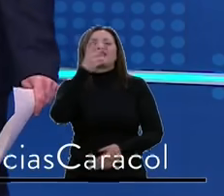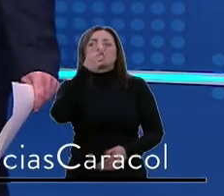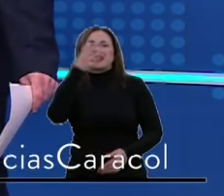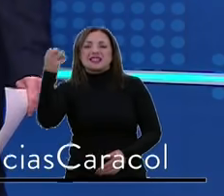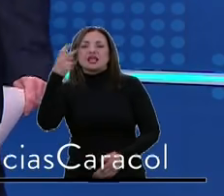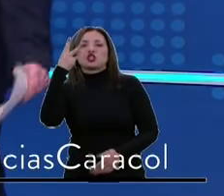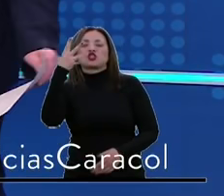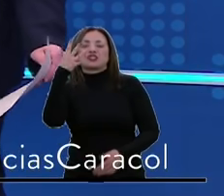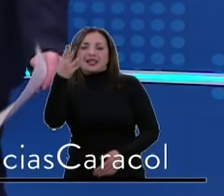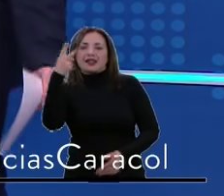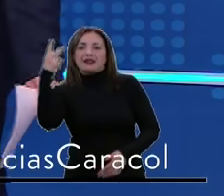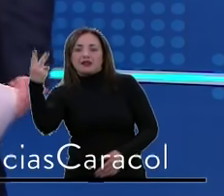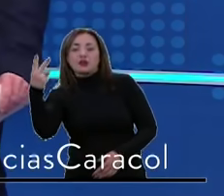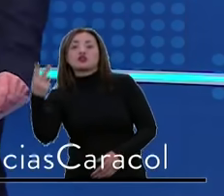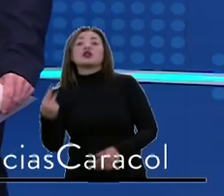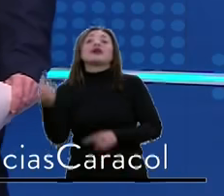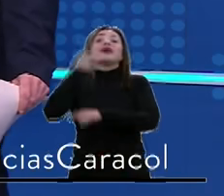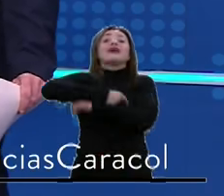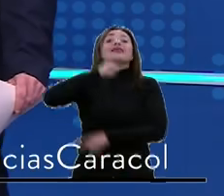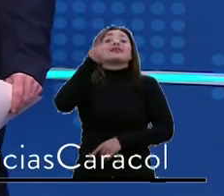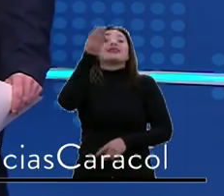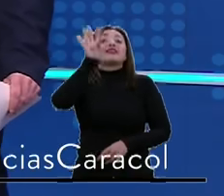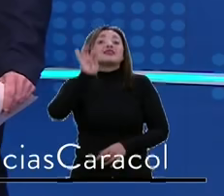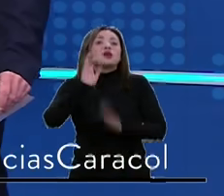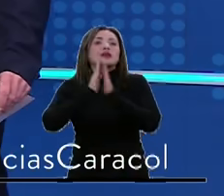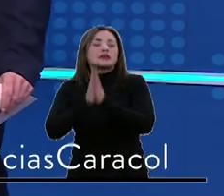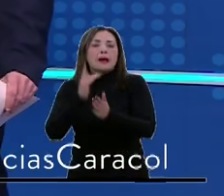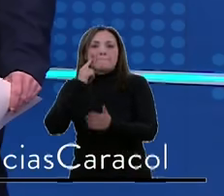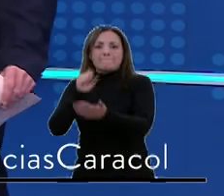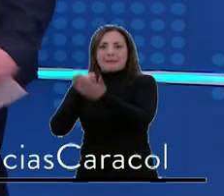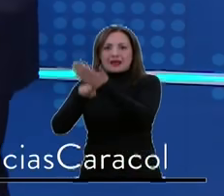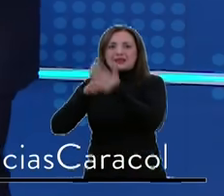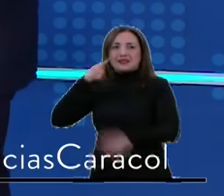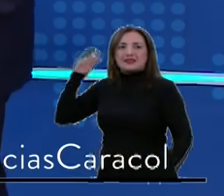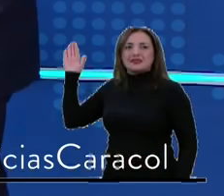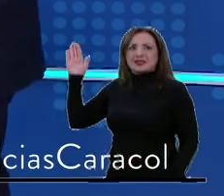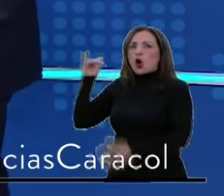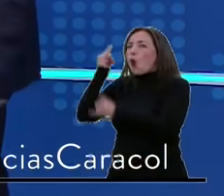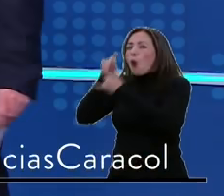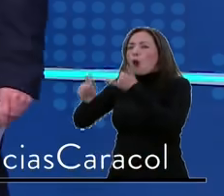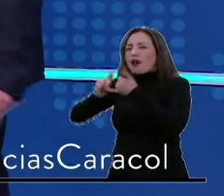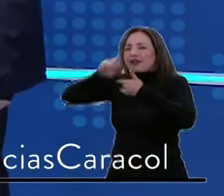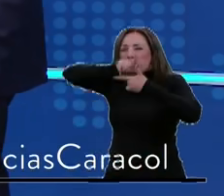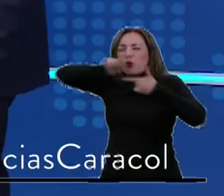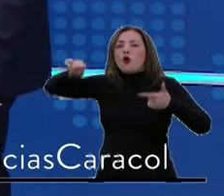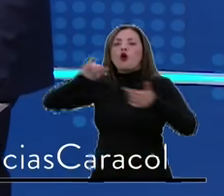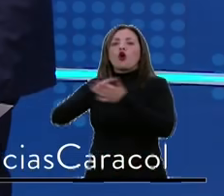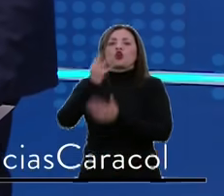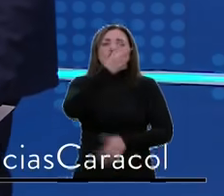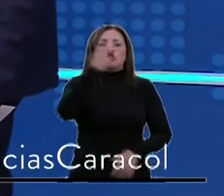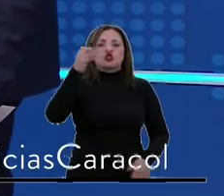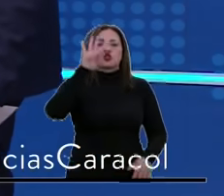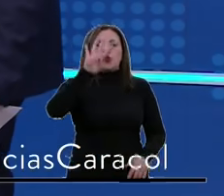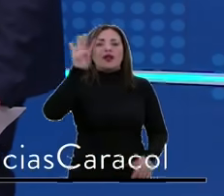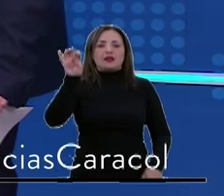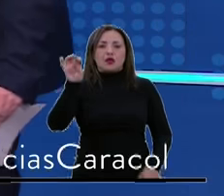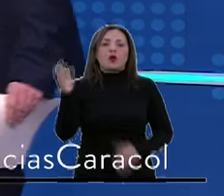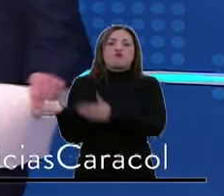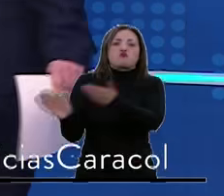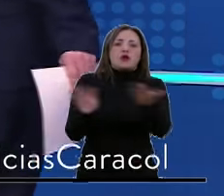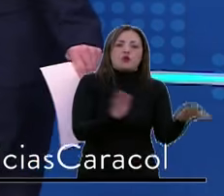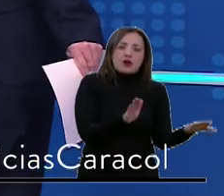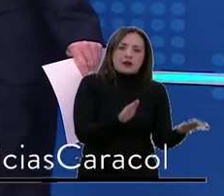y el día 19 que es el que se ha presentado de la última estadística 249 muertos